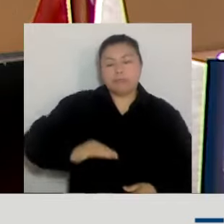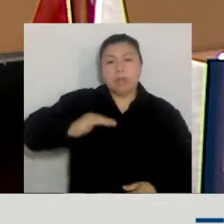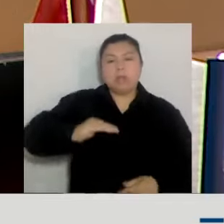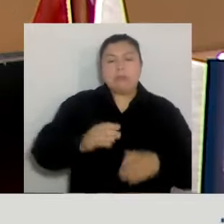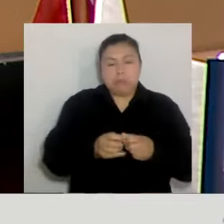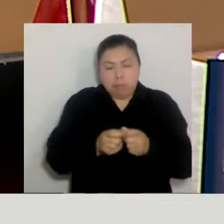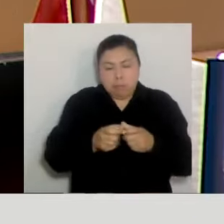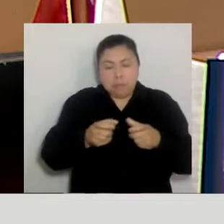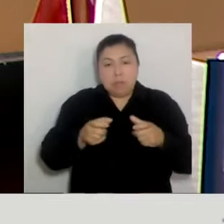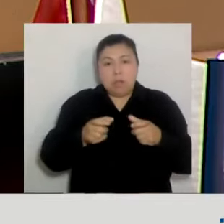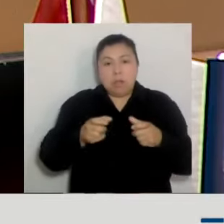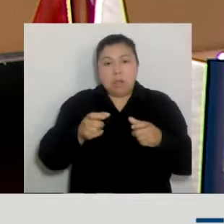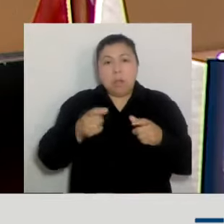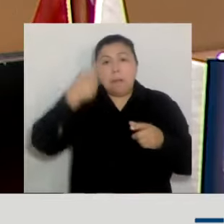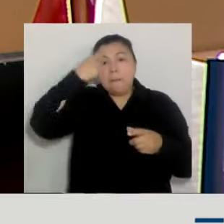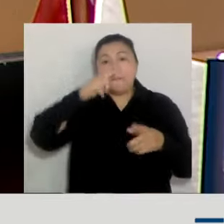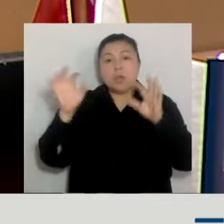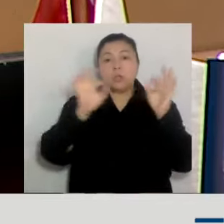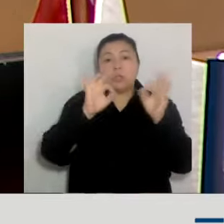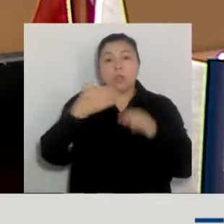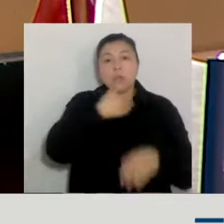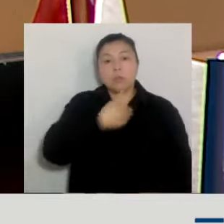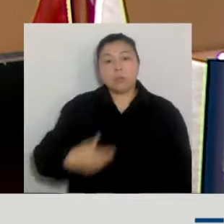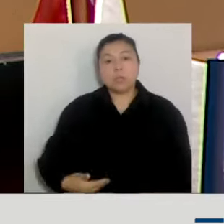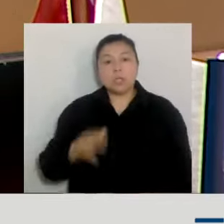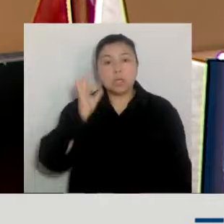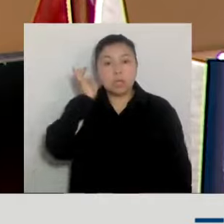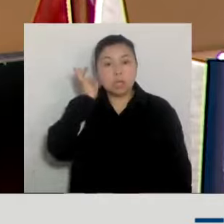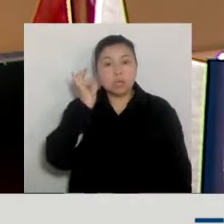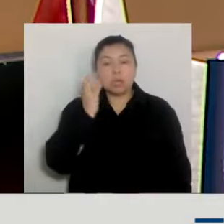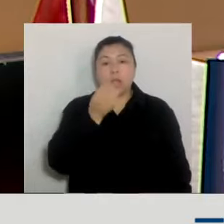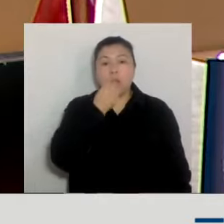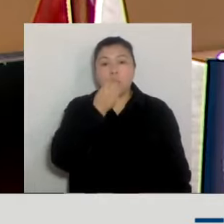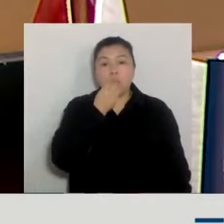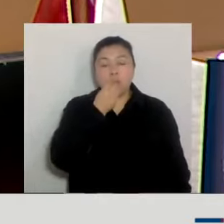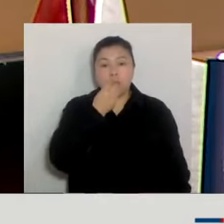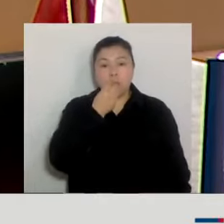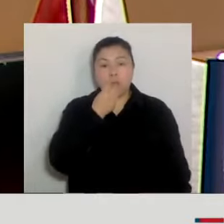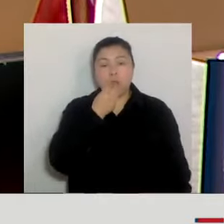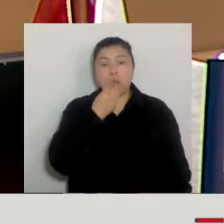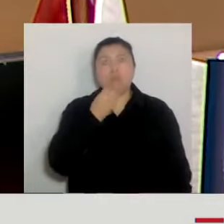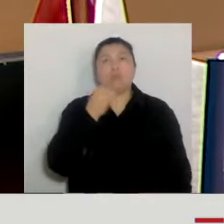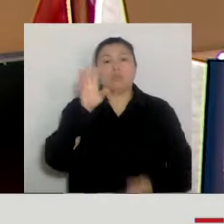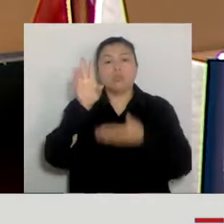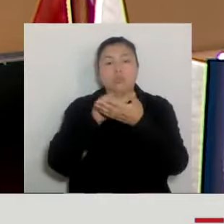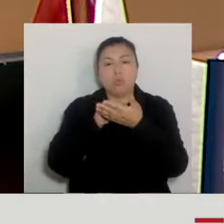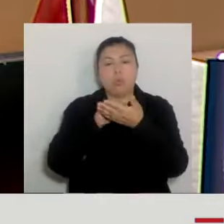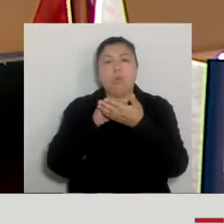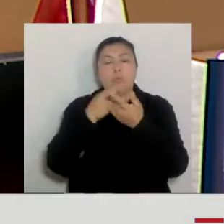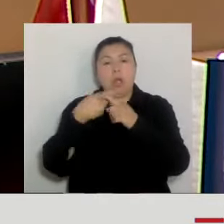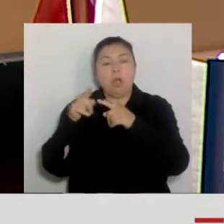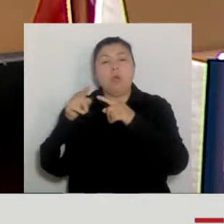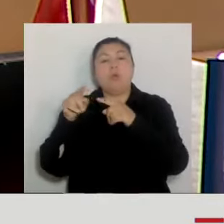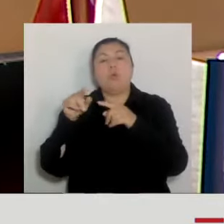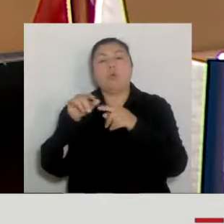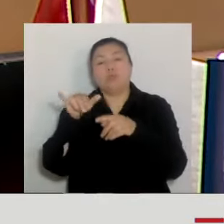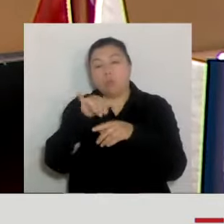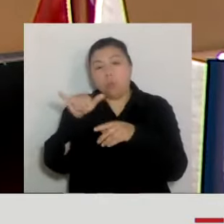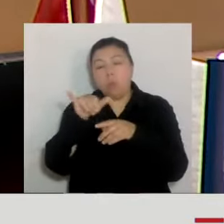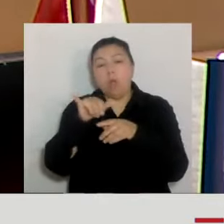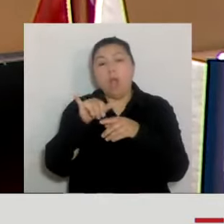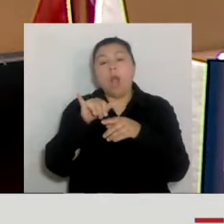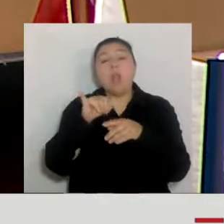per señora presidenta los alimentos simulados deben ser regulados aprobaremos este proyecto